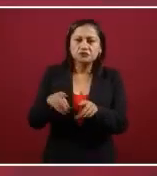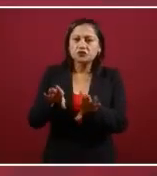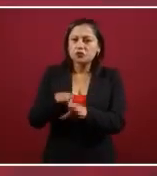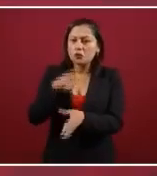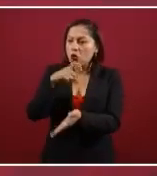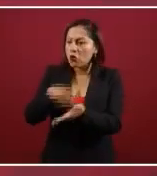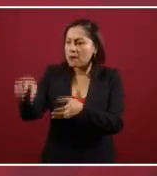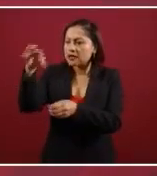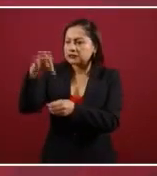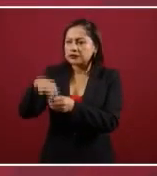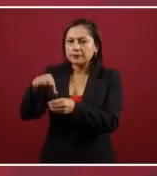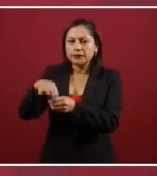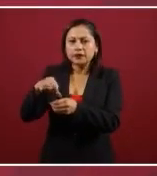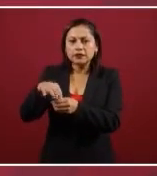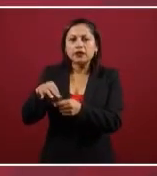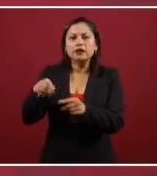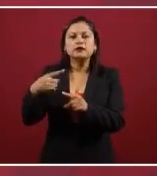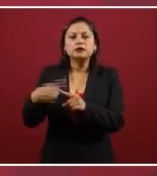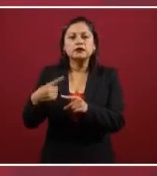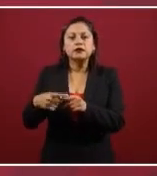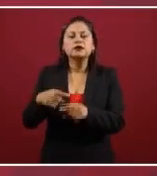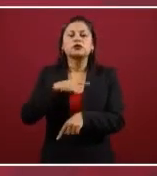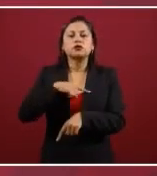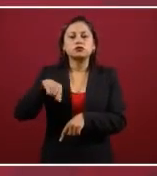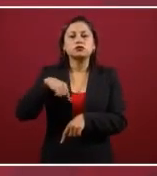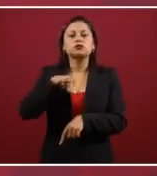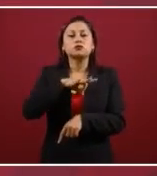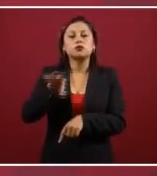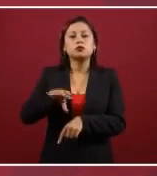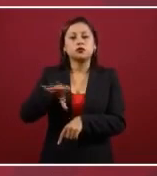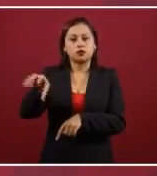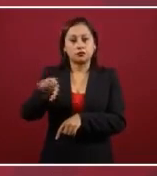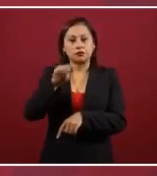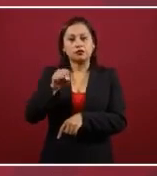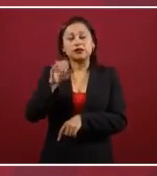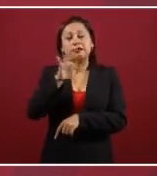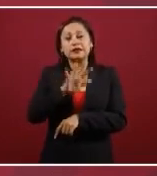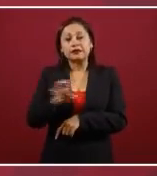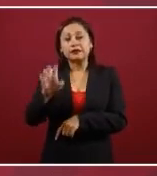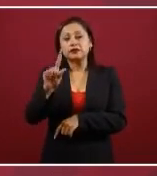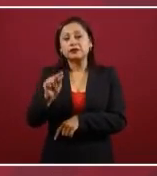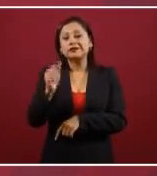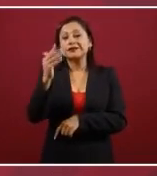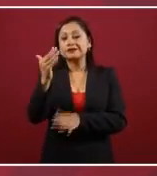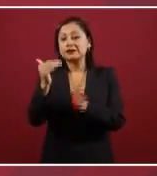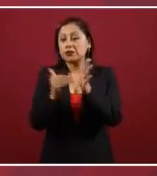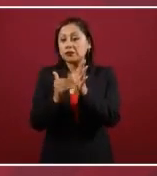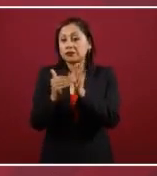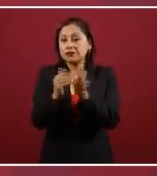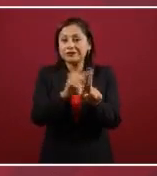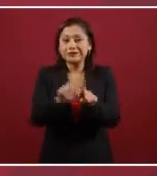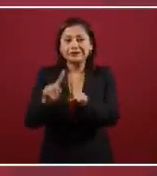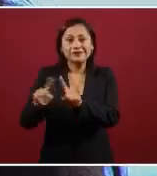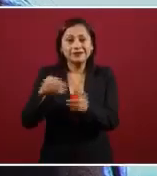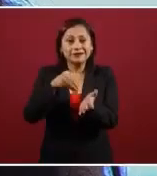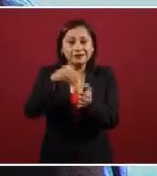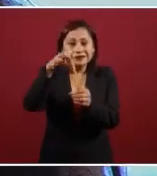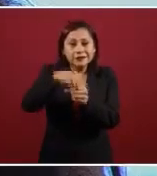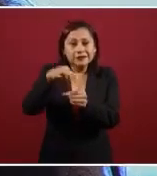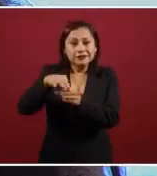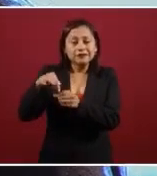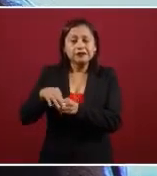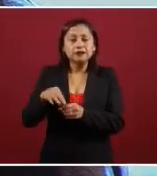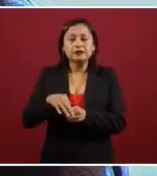formas de tener nosotros la planta. Hablo de 575 millones de plantas que se requieren para sembrar